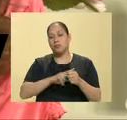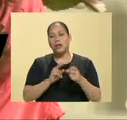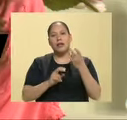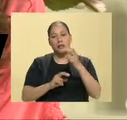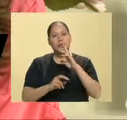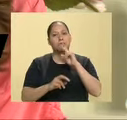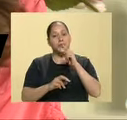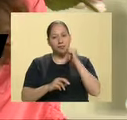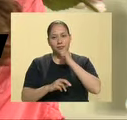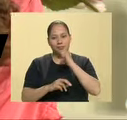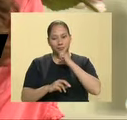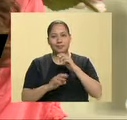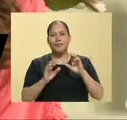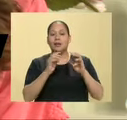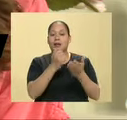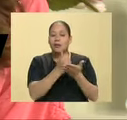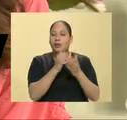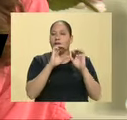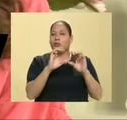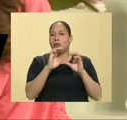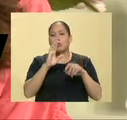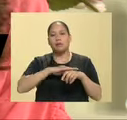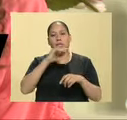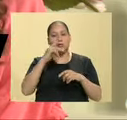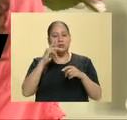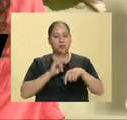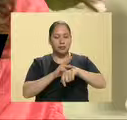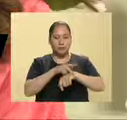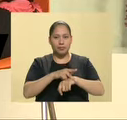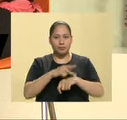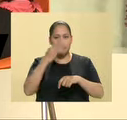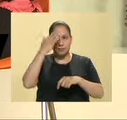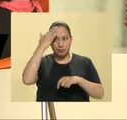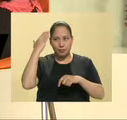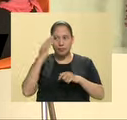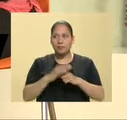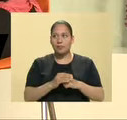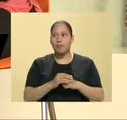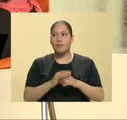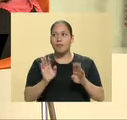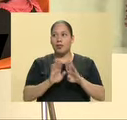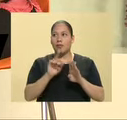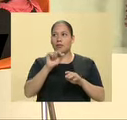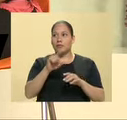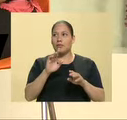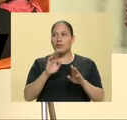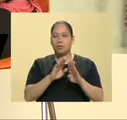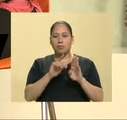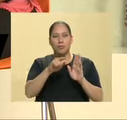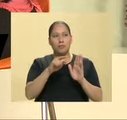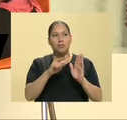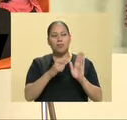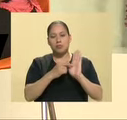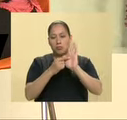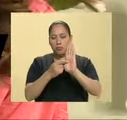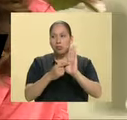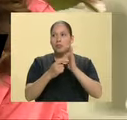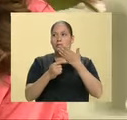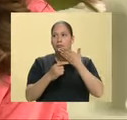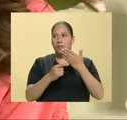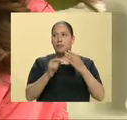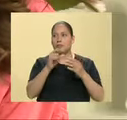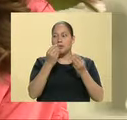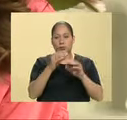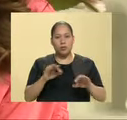de todo, ¿no? Sí. Porque ayuda a cuidar mucho más el cuero cabelludo. Sí, están probados dermatológicamente, oftalmológicamente, y eso es